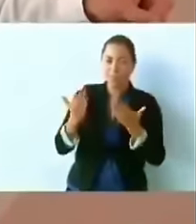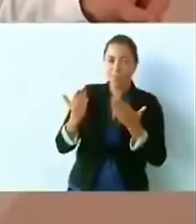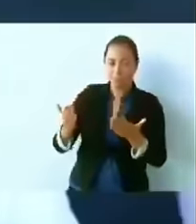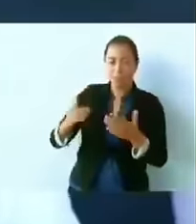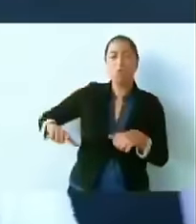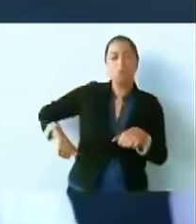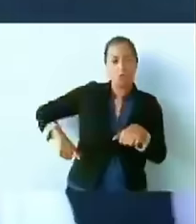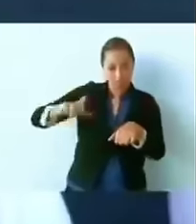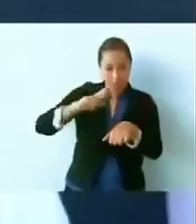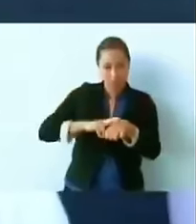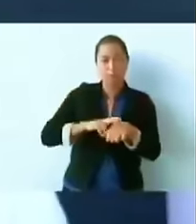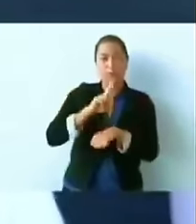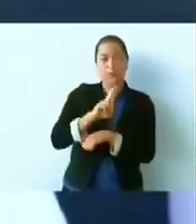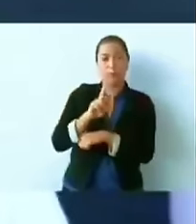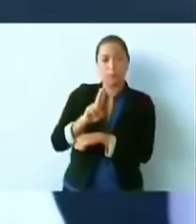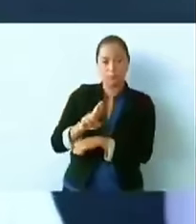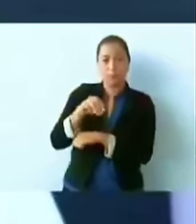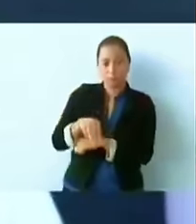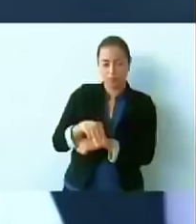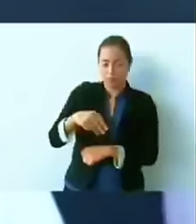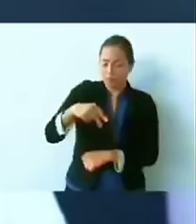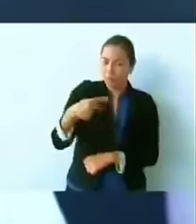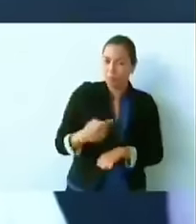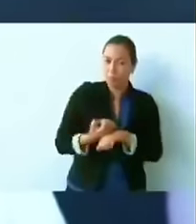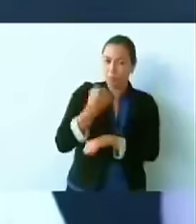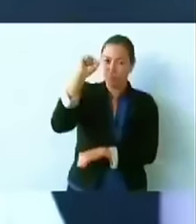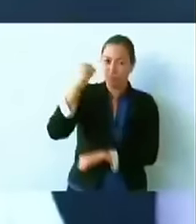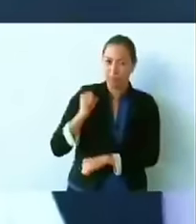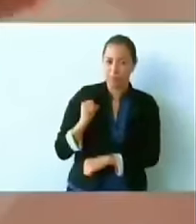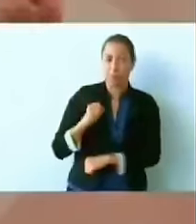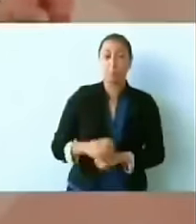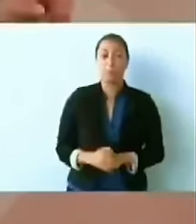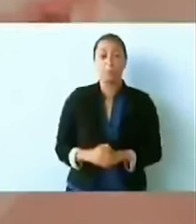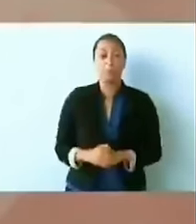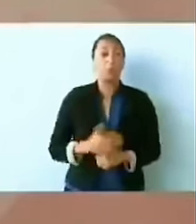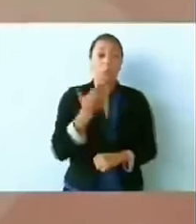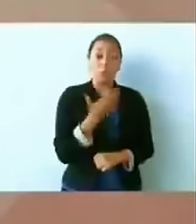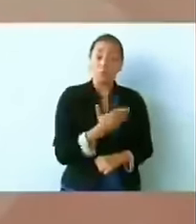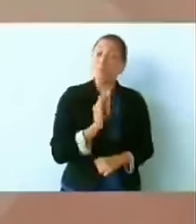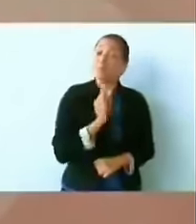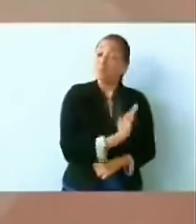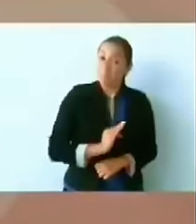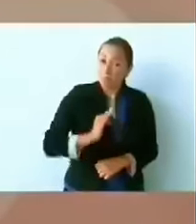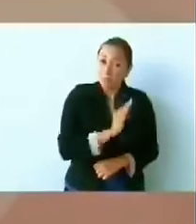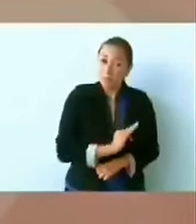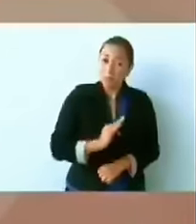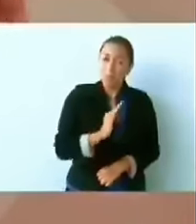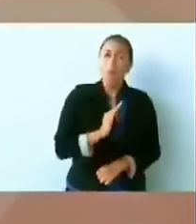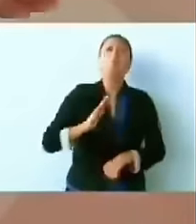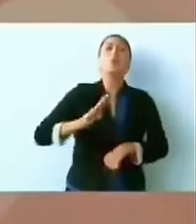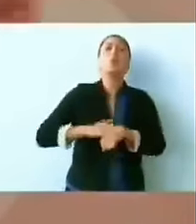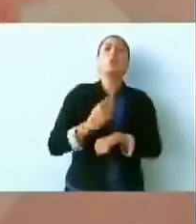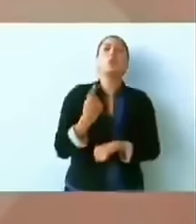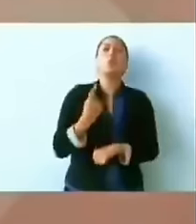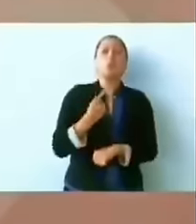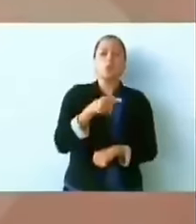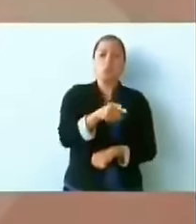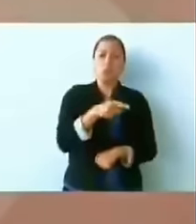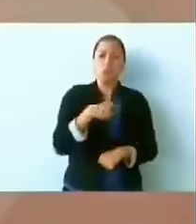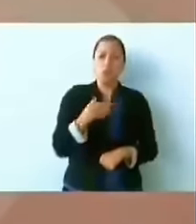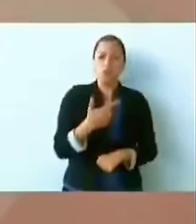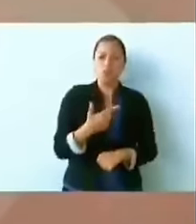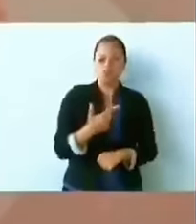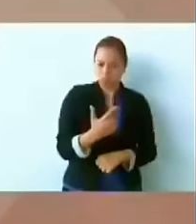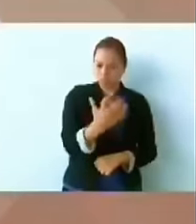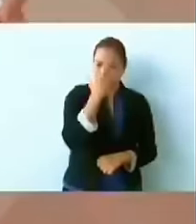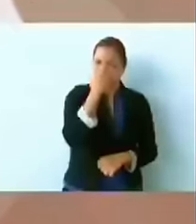Moya, de Sinaloa. Y lo felicito porque da la cara,